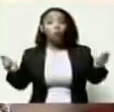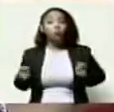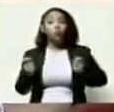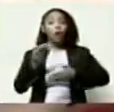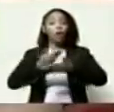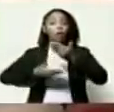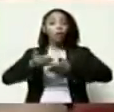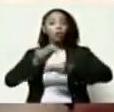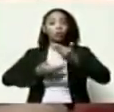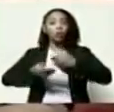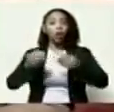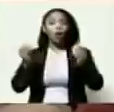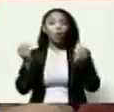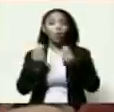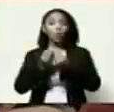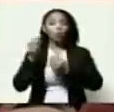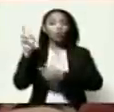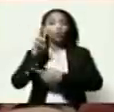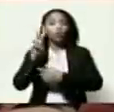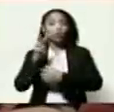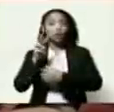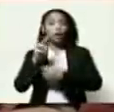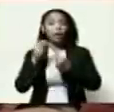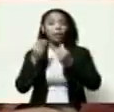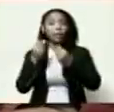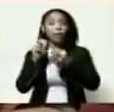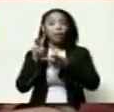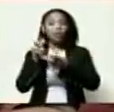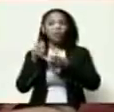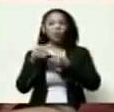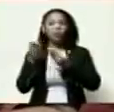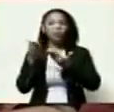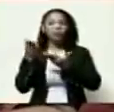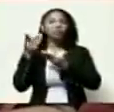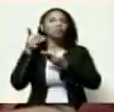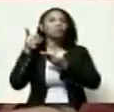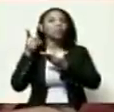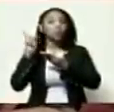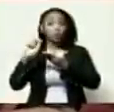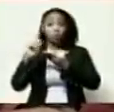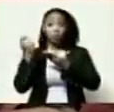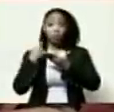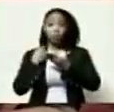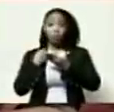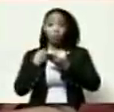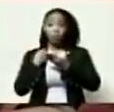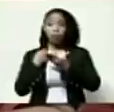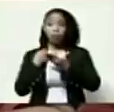relaciones con Venezuela, y la plata que se robaron, ¿no la van a pagar?